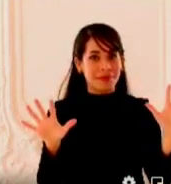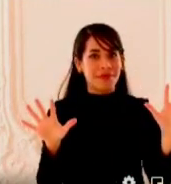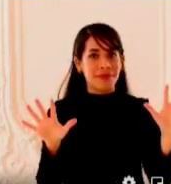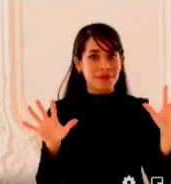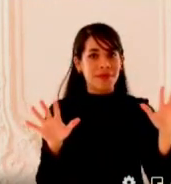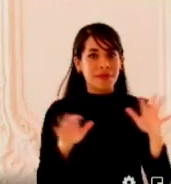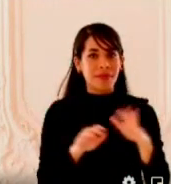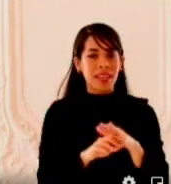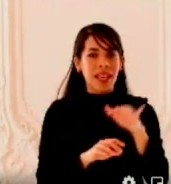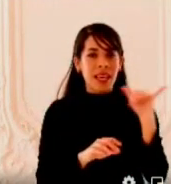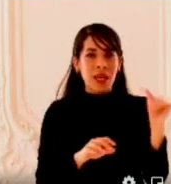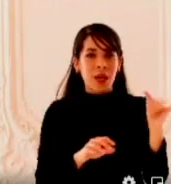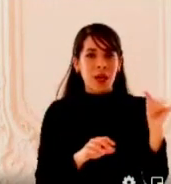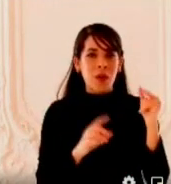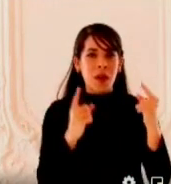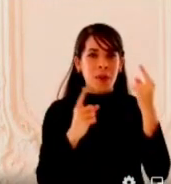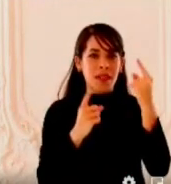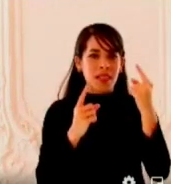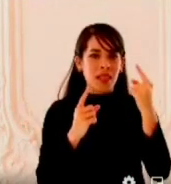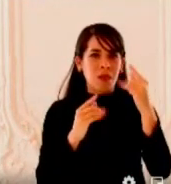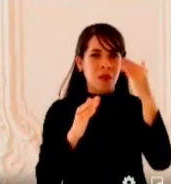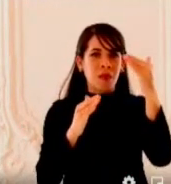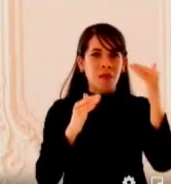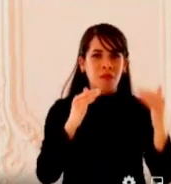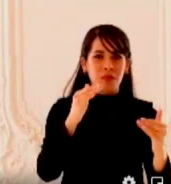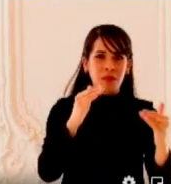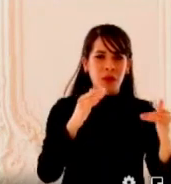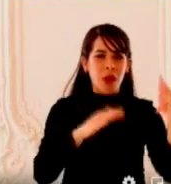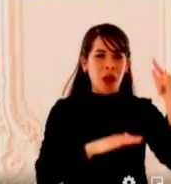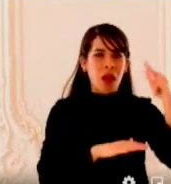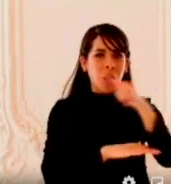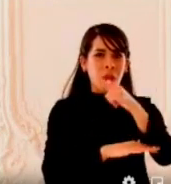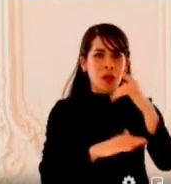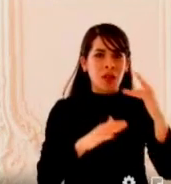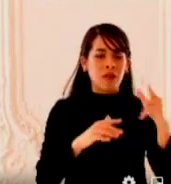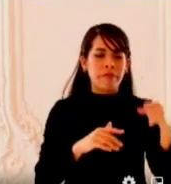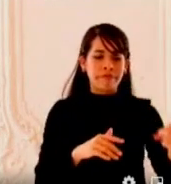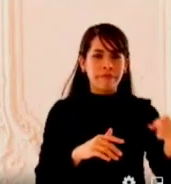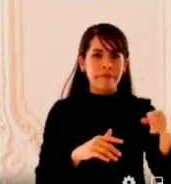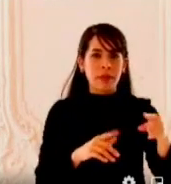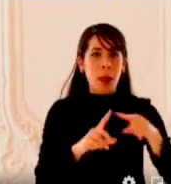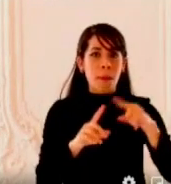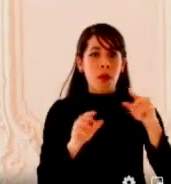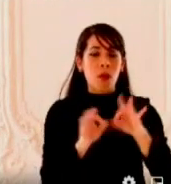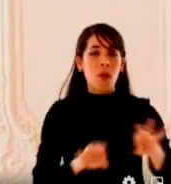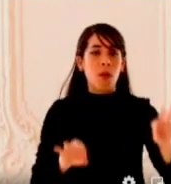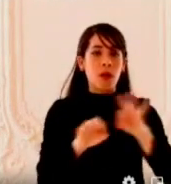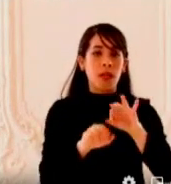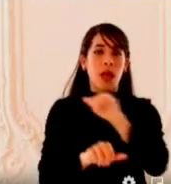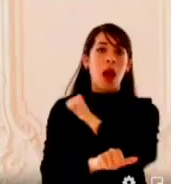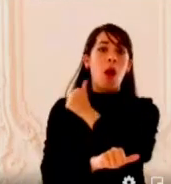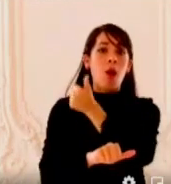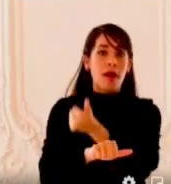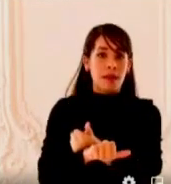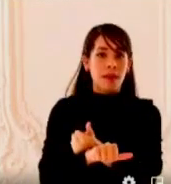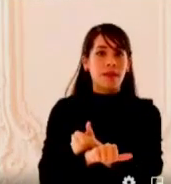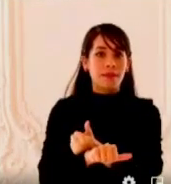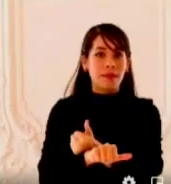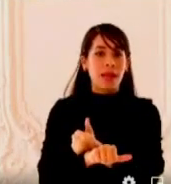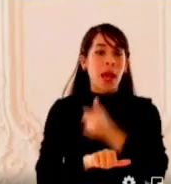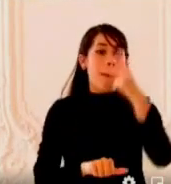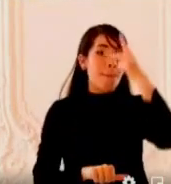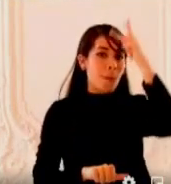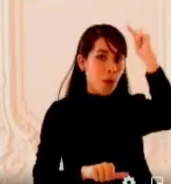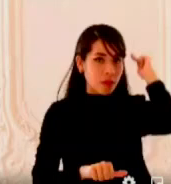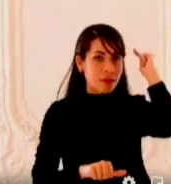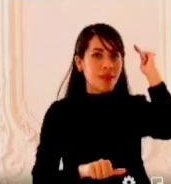el potencial de cada uno de nuestros aeropuertos regionales, particularmente el de Aguadilla y el de Ponce. Y en